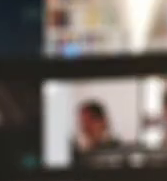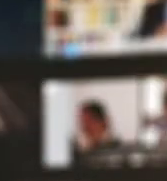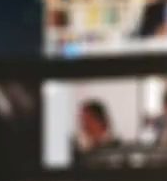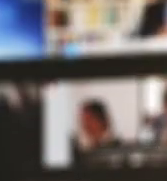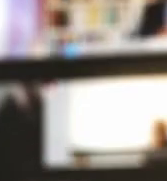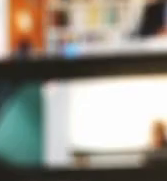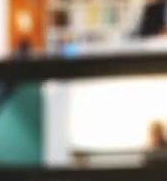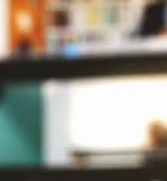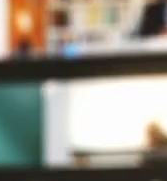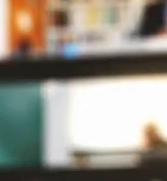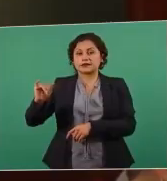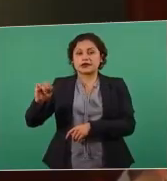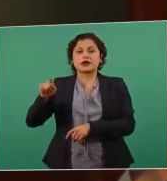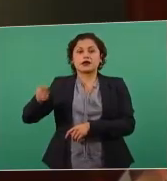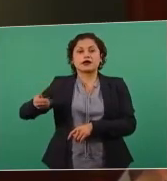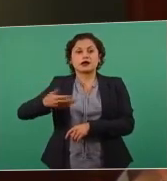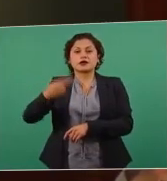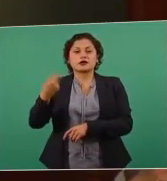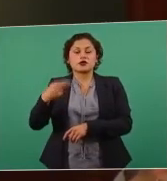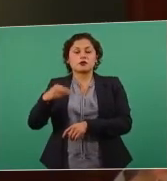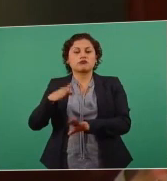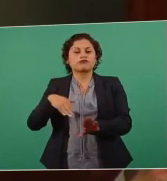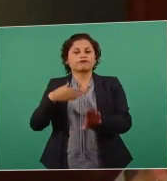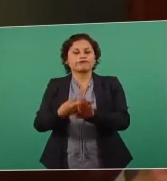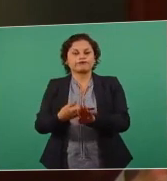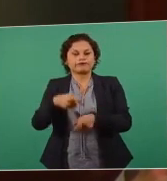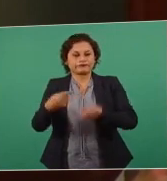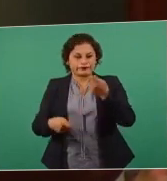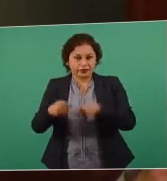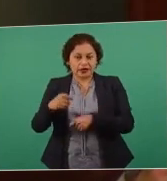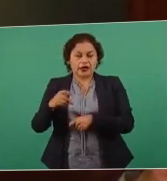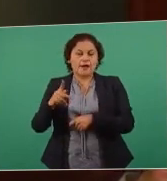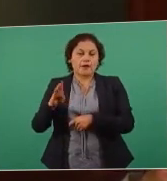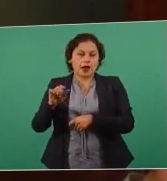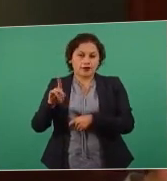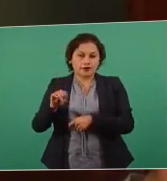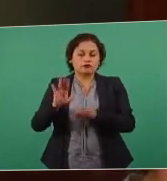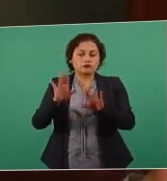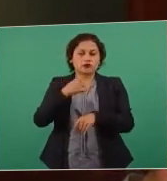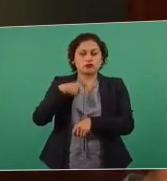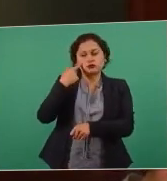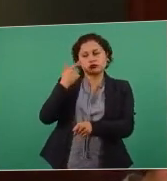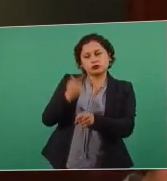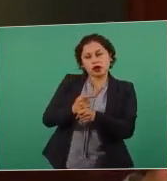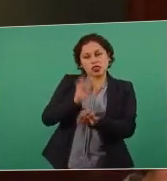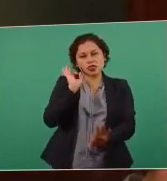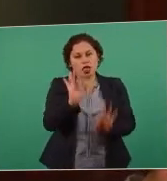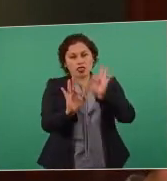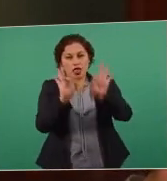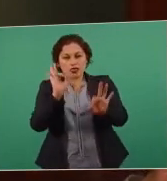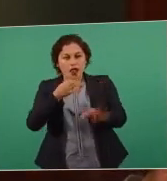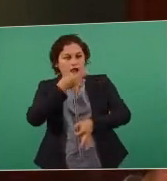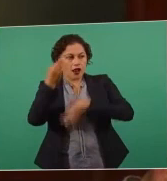periodistas que se hacen su trabajo por amor al arte, una colega periodista mencionó que la estrategia que están siguiendo los grupos opositores que buscan debilitar al gobierno